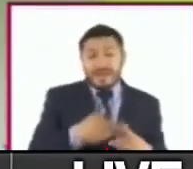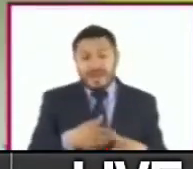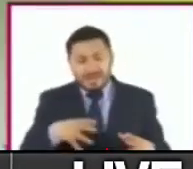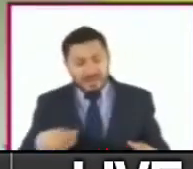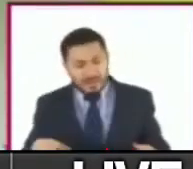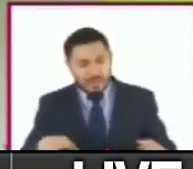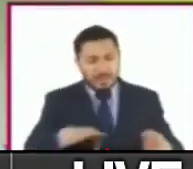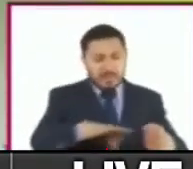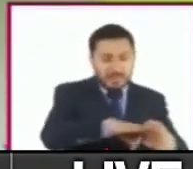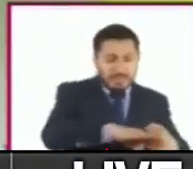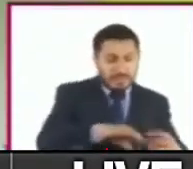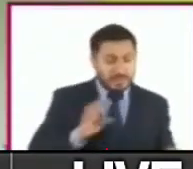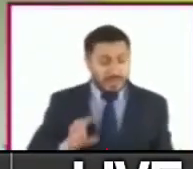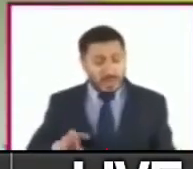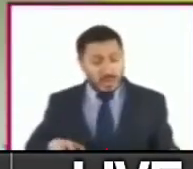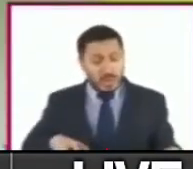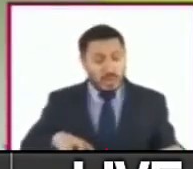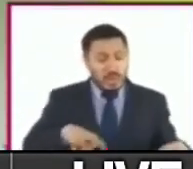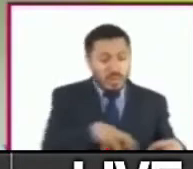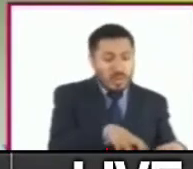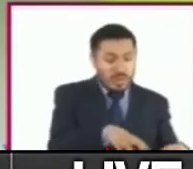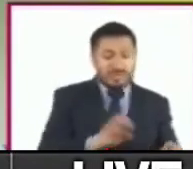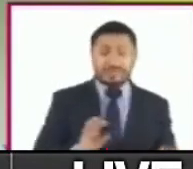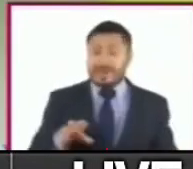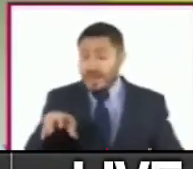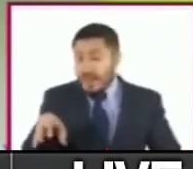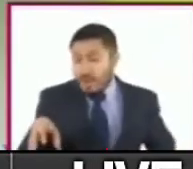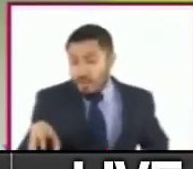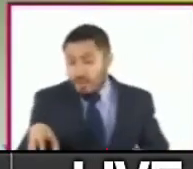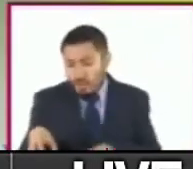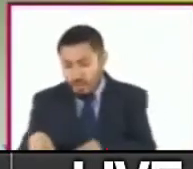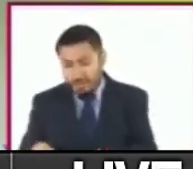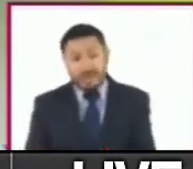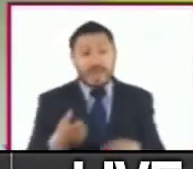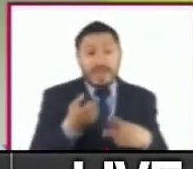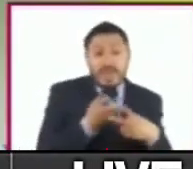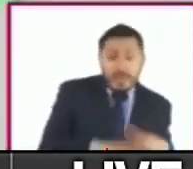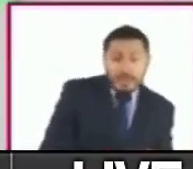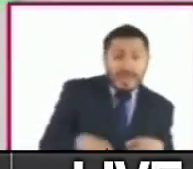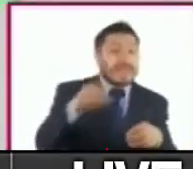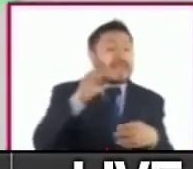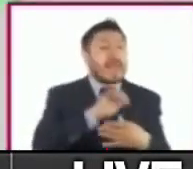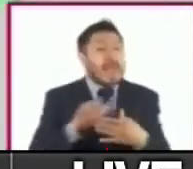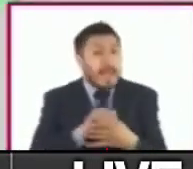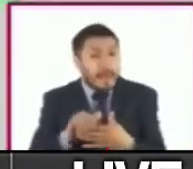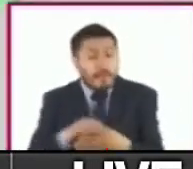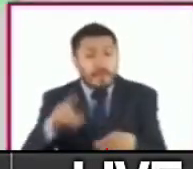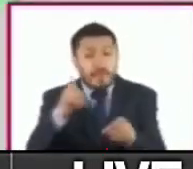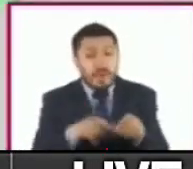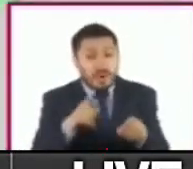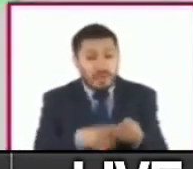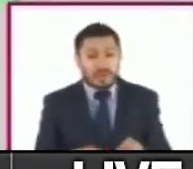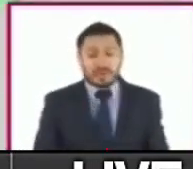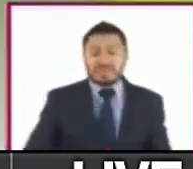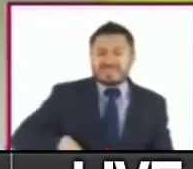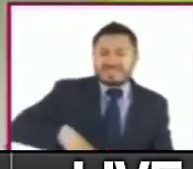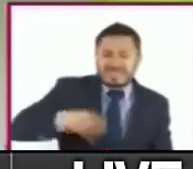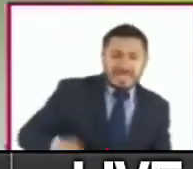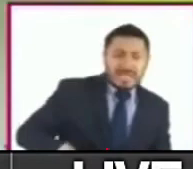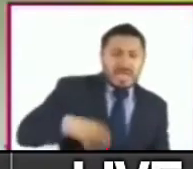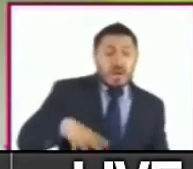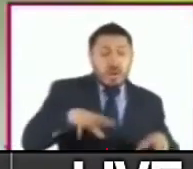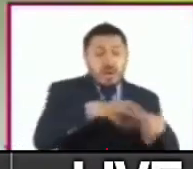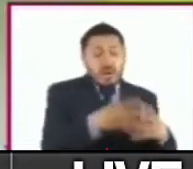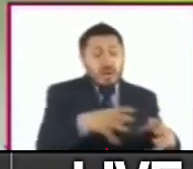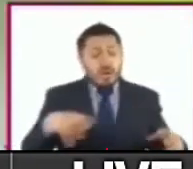ir lanzada su pelota. ¿Listos? Vamos a comenzar con el color morado, tratando de que quede lo más cerca posible a la